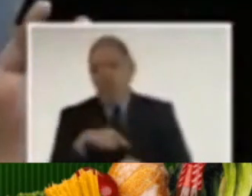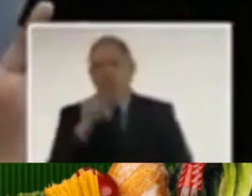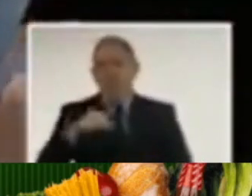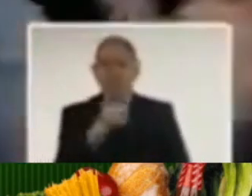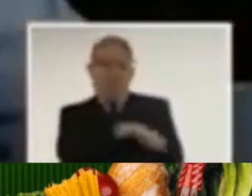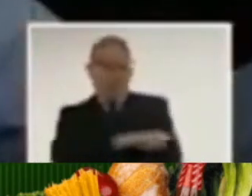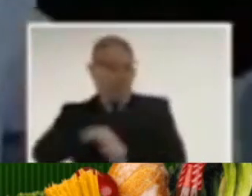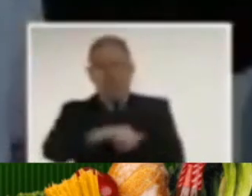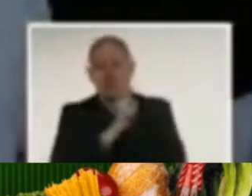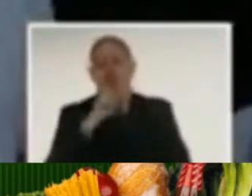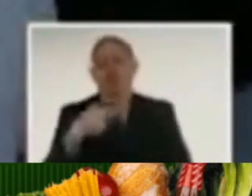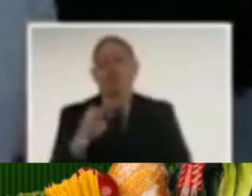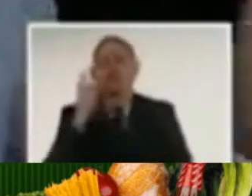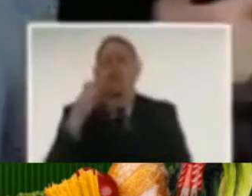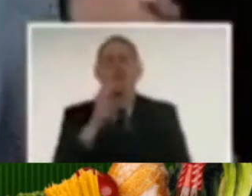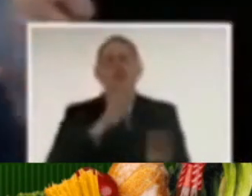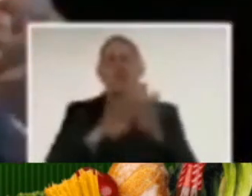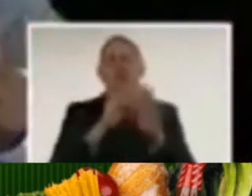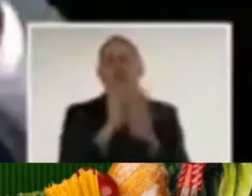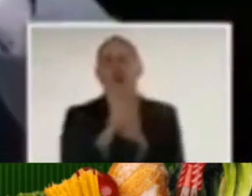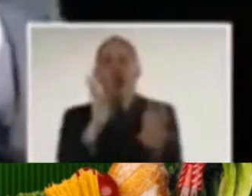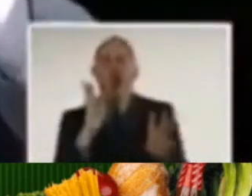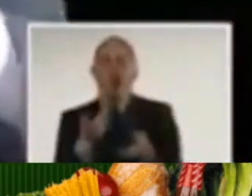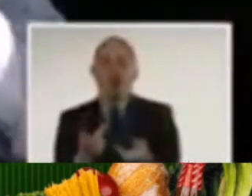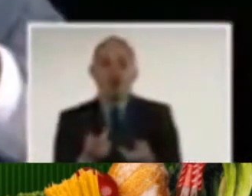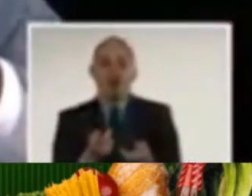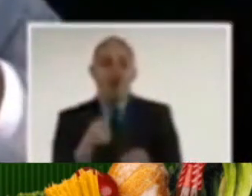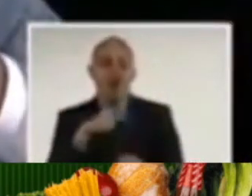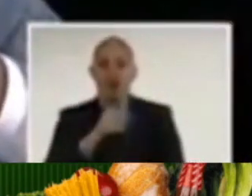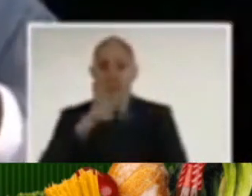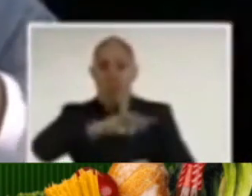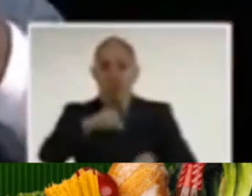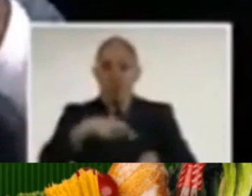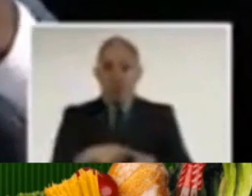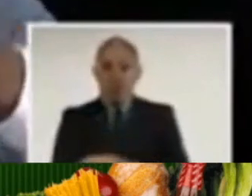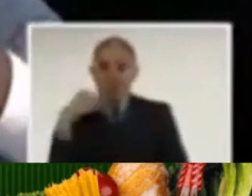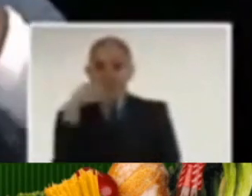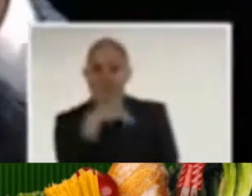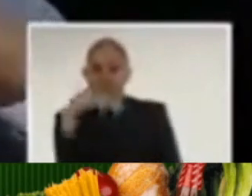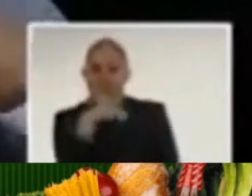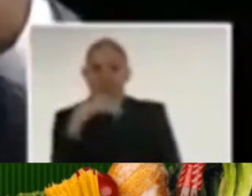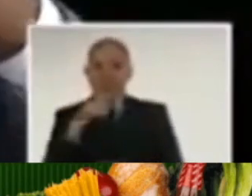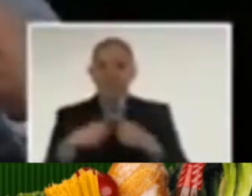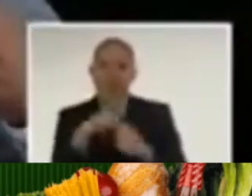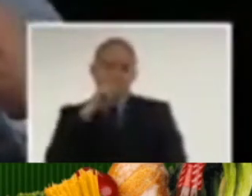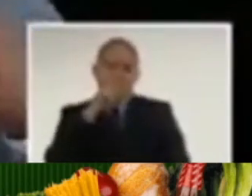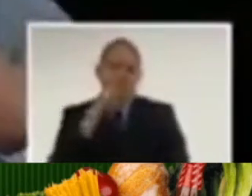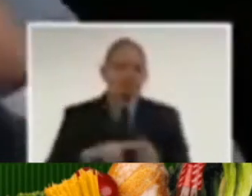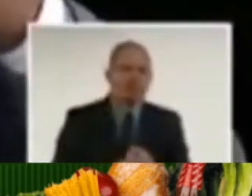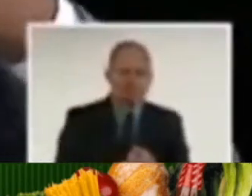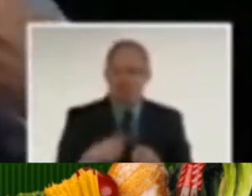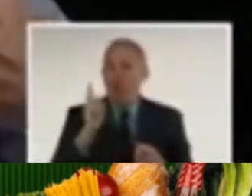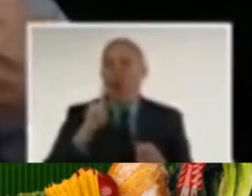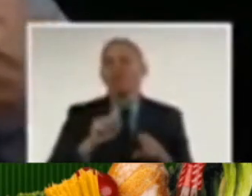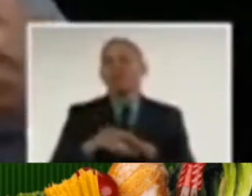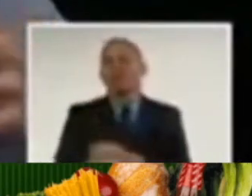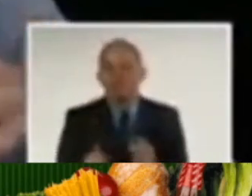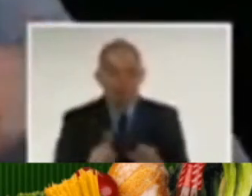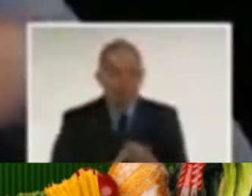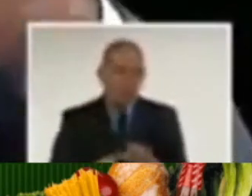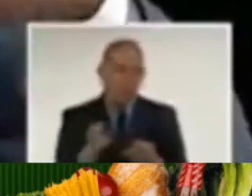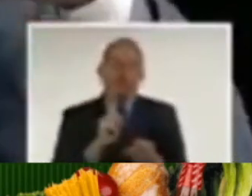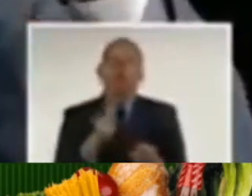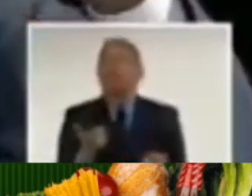como Pepe como como Pepe explicaba esa columna está ahí pero esa columna permanentemente ha de ser